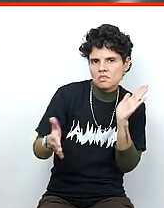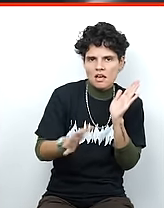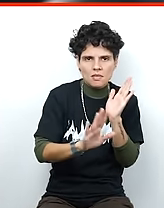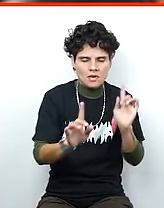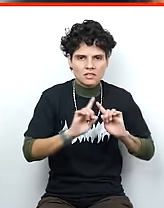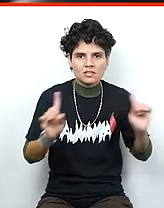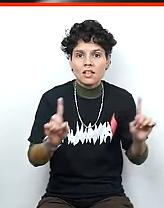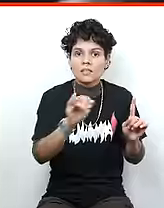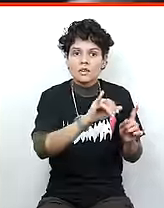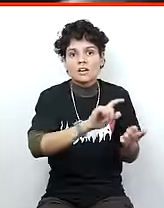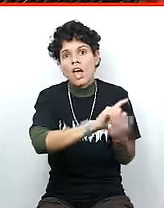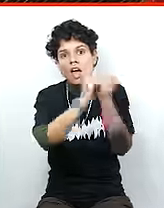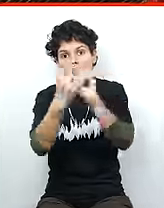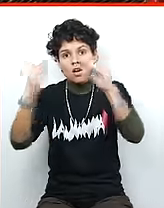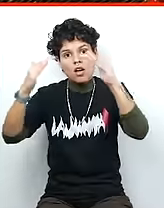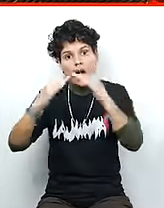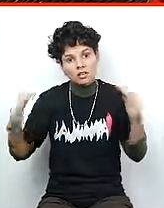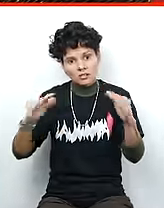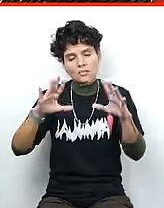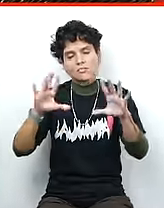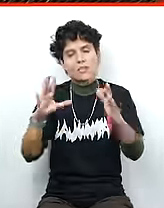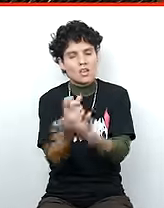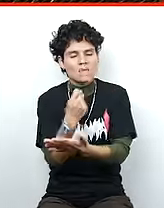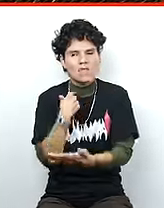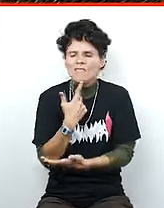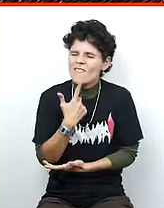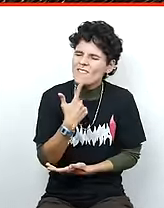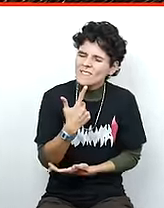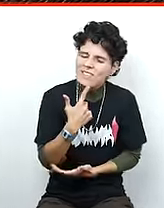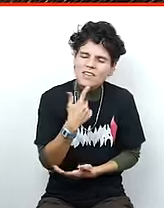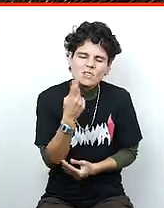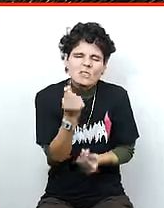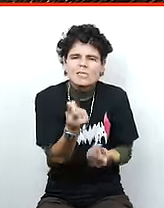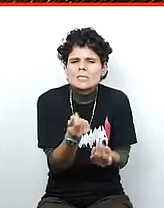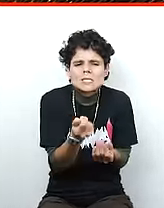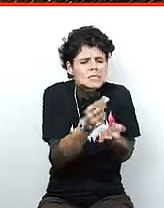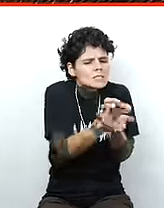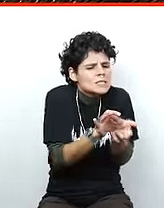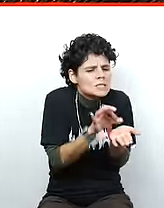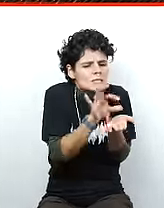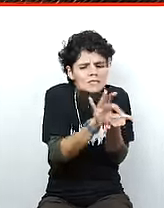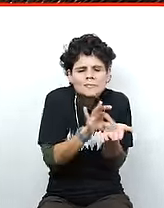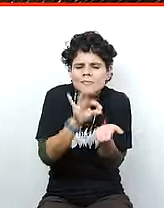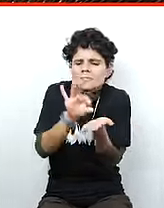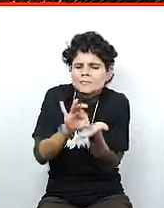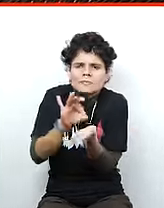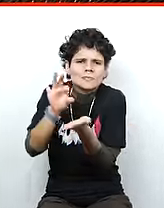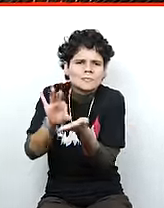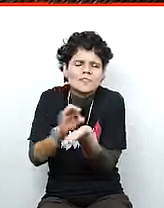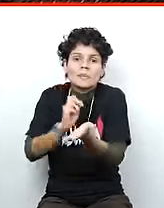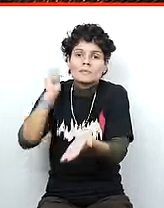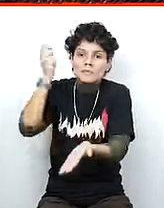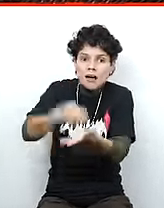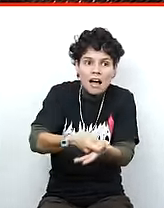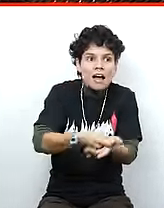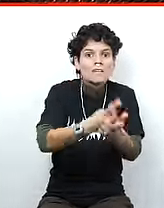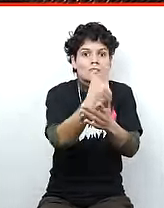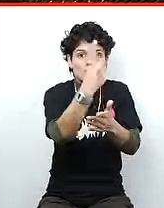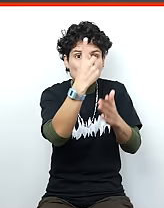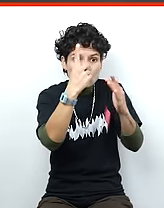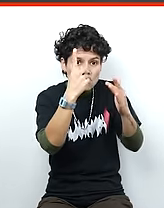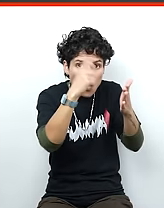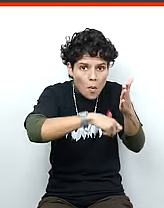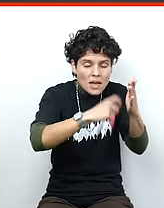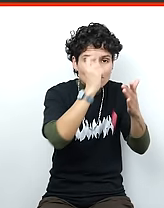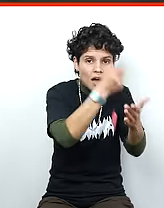pieza. Y después cuando agarré mi casa, para mí fue bacán. Aunque no tenía ni cómo pagarla, la plata la junté así maquiándome, brígido, pagué la casi no tenía cómo pagar el otro